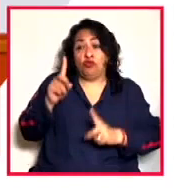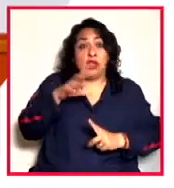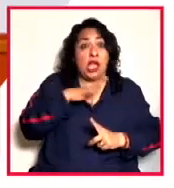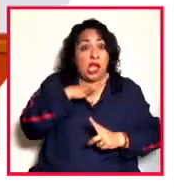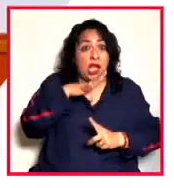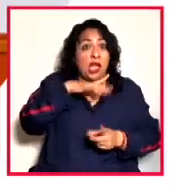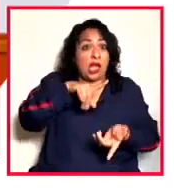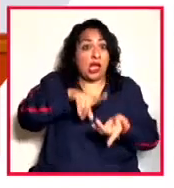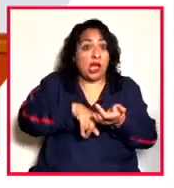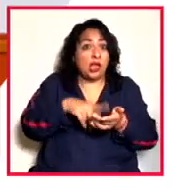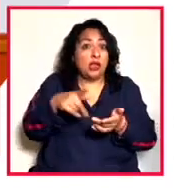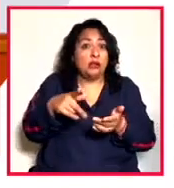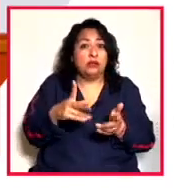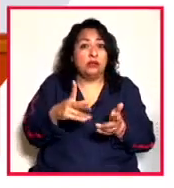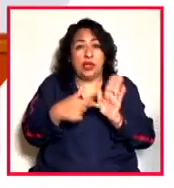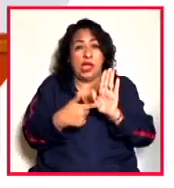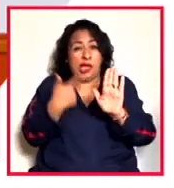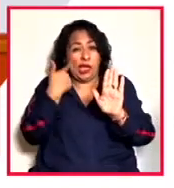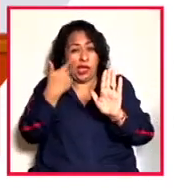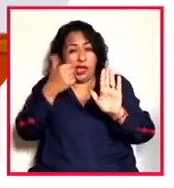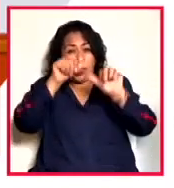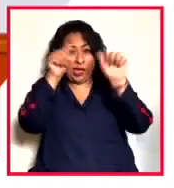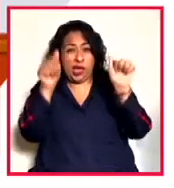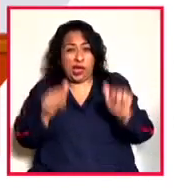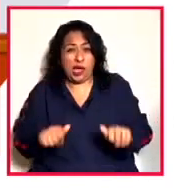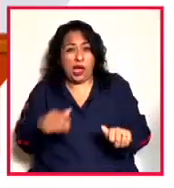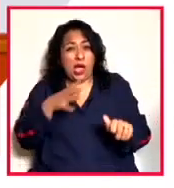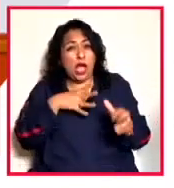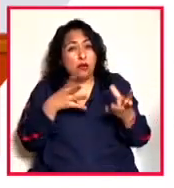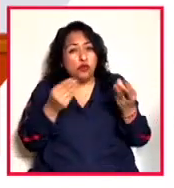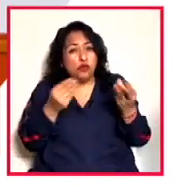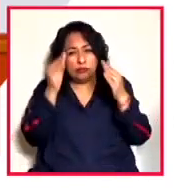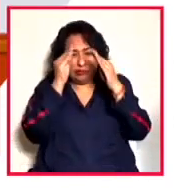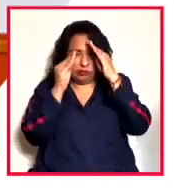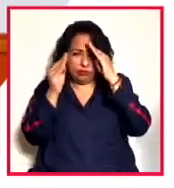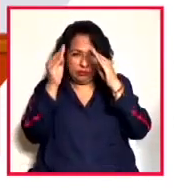de una pieza artística que conlleva muchas, muchas reflexiones a su alrededor.